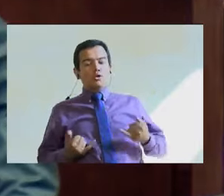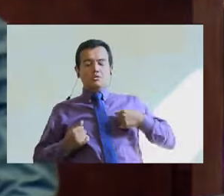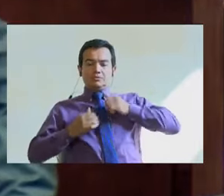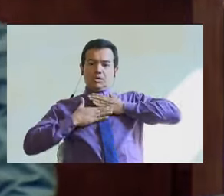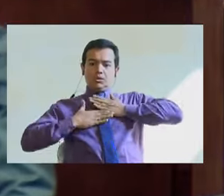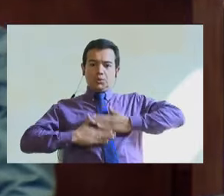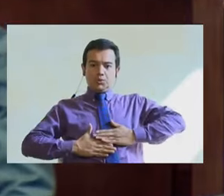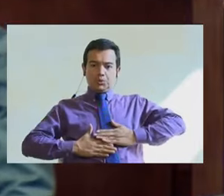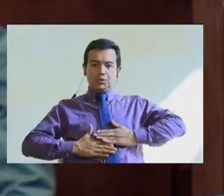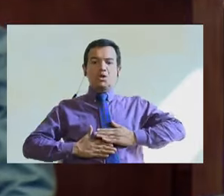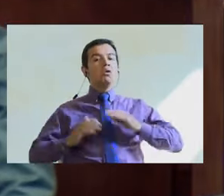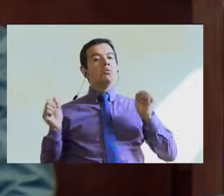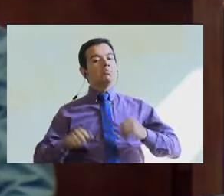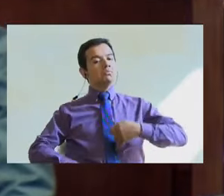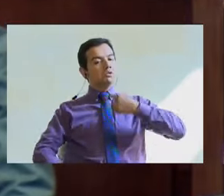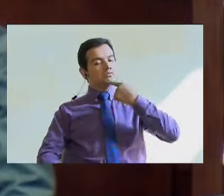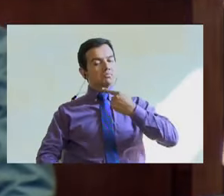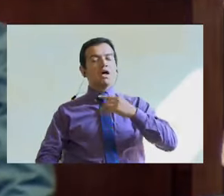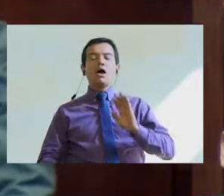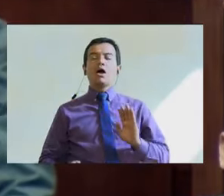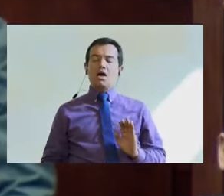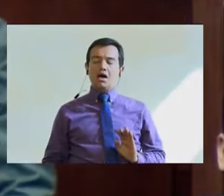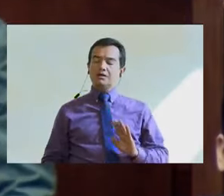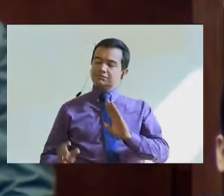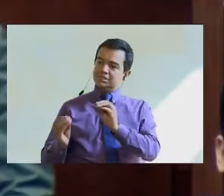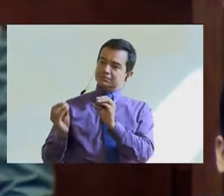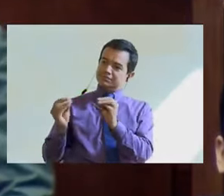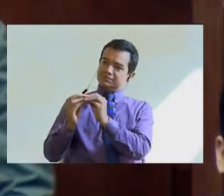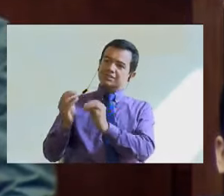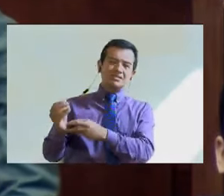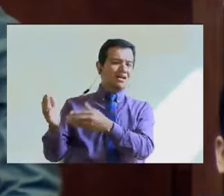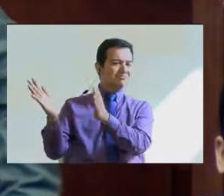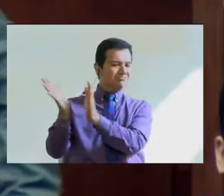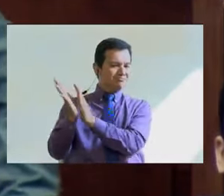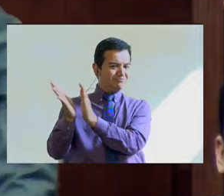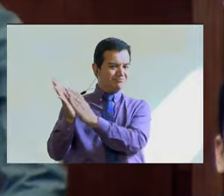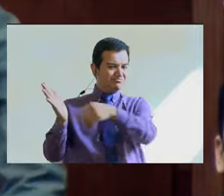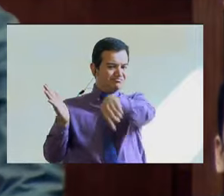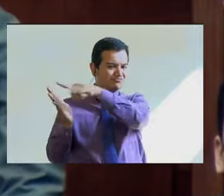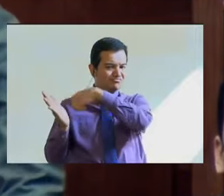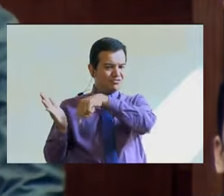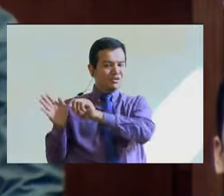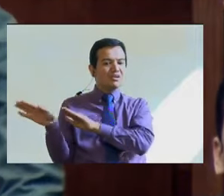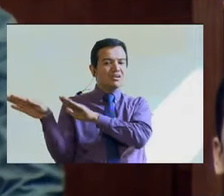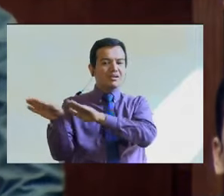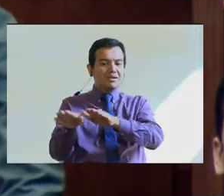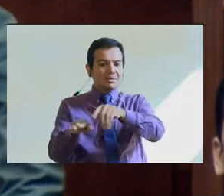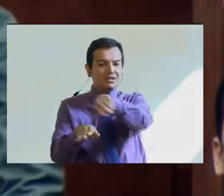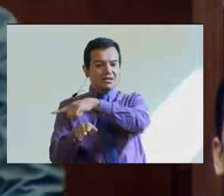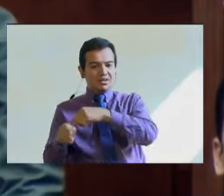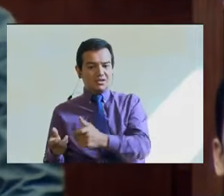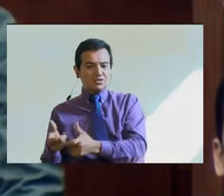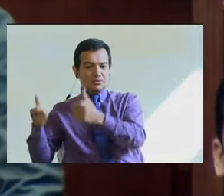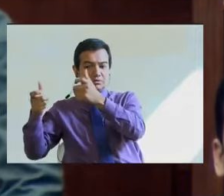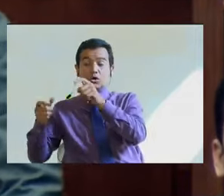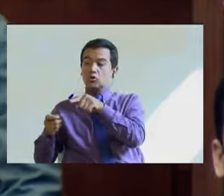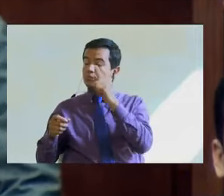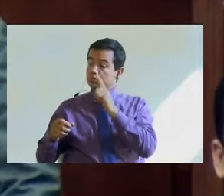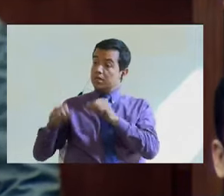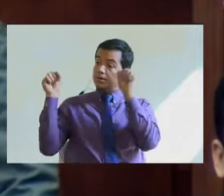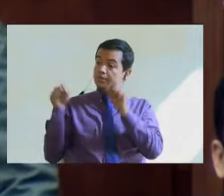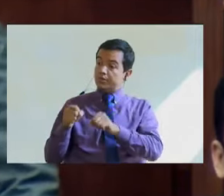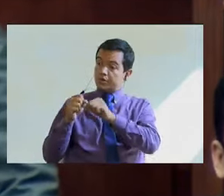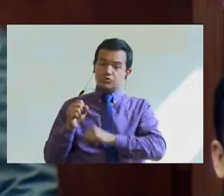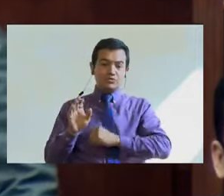satisfacción puedo señalar y felicitar a los honorables representantes por haber aprobado este proyecto tan